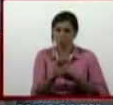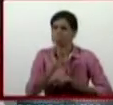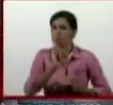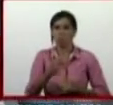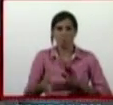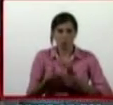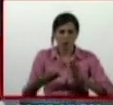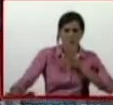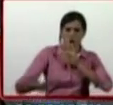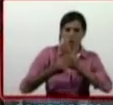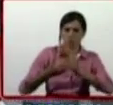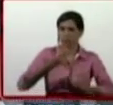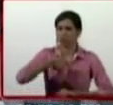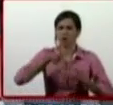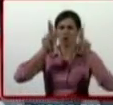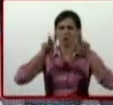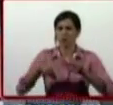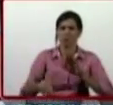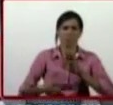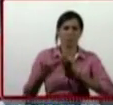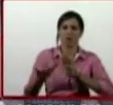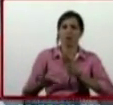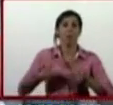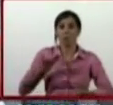podrán jamás con nosotros.